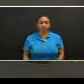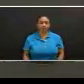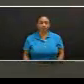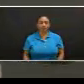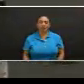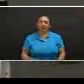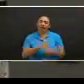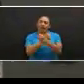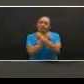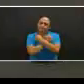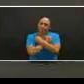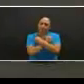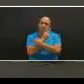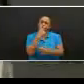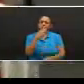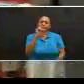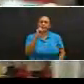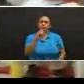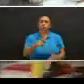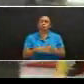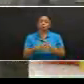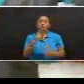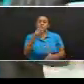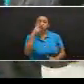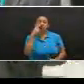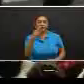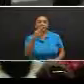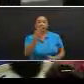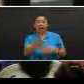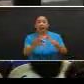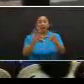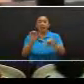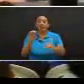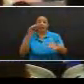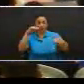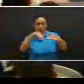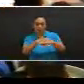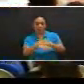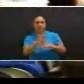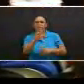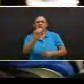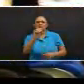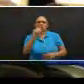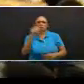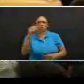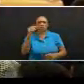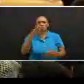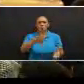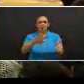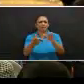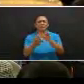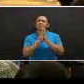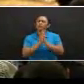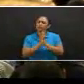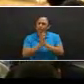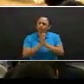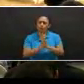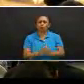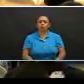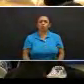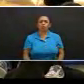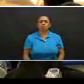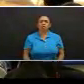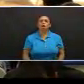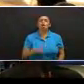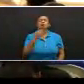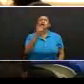Y amados hermanos, cuando usted mire a alguien lejano que entre, no lo mate, por favor.